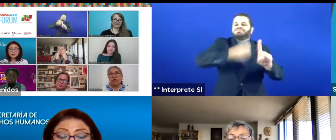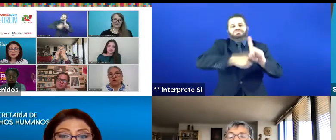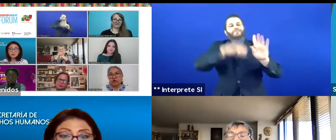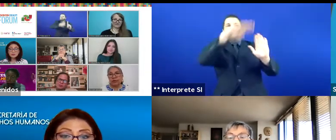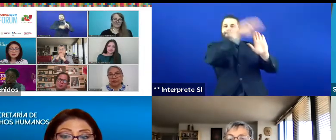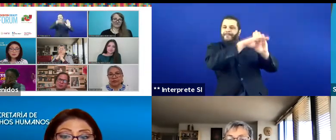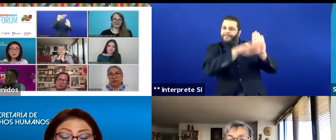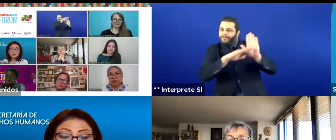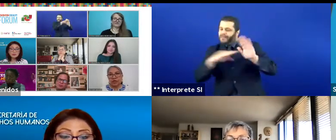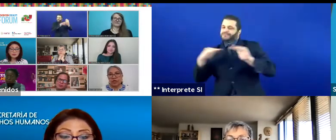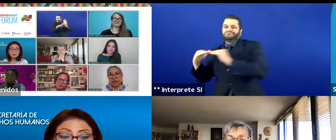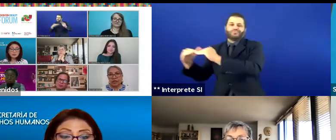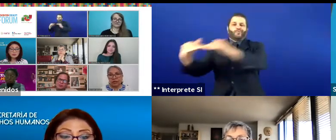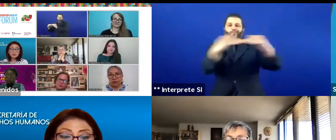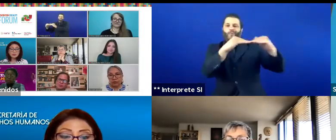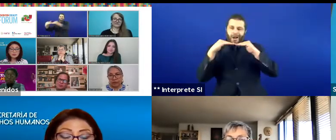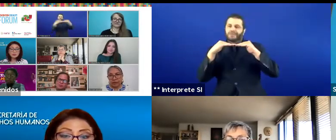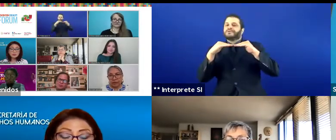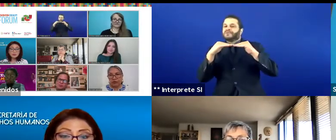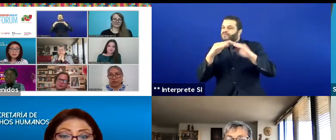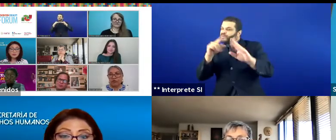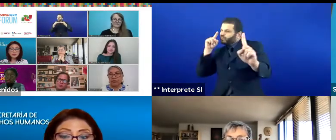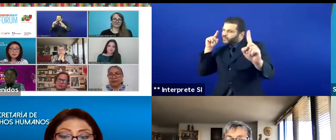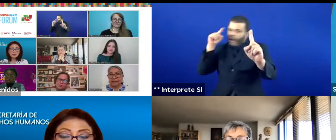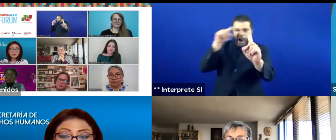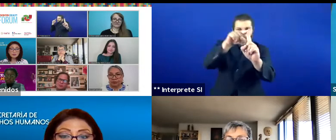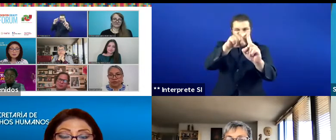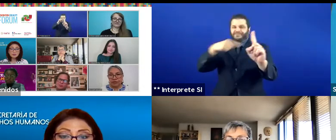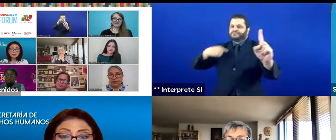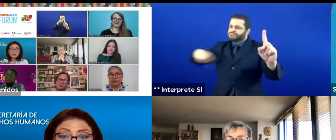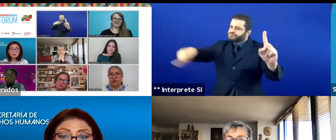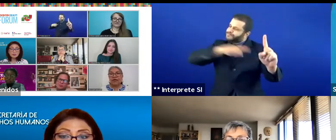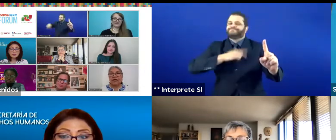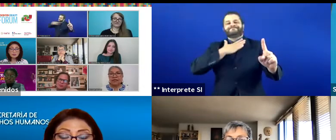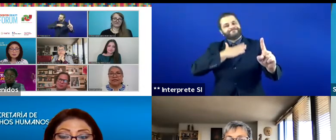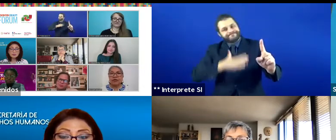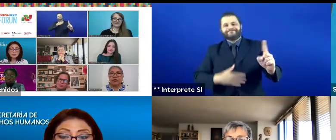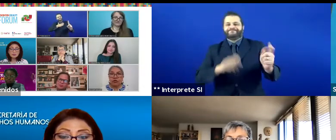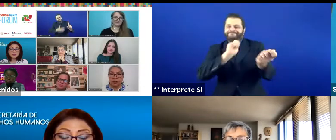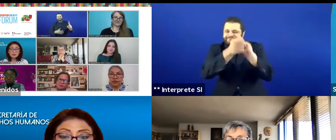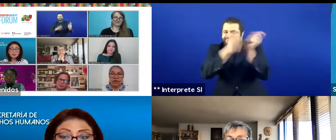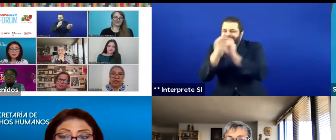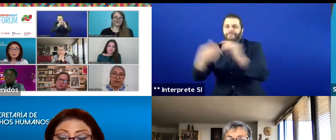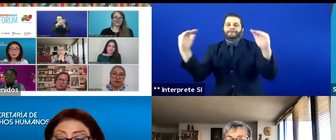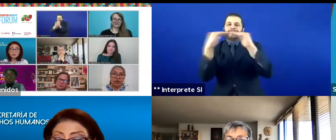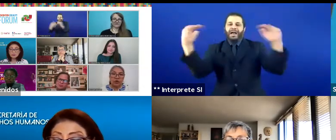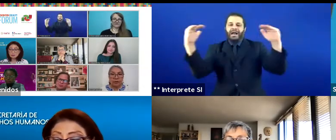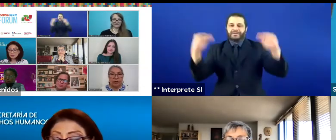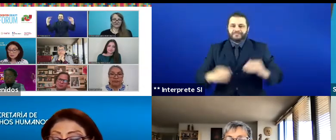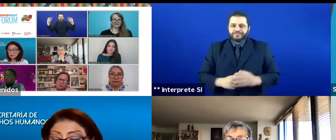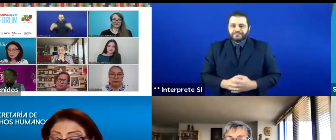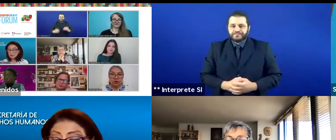como los objetivos de lograr la igualdad de género. Eso me parece importantísimo, teniendo en cuenta algo que